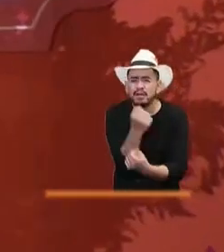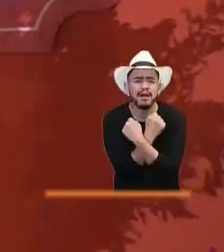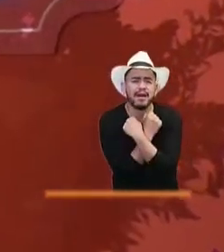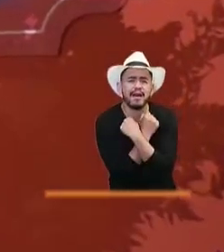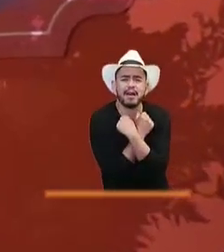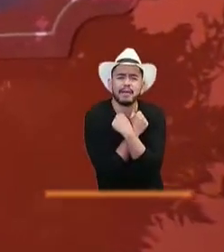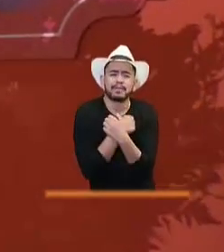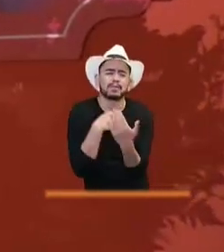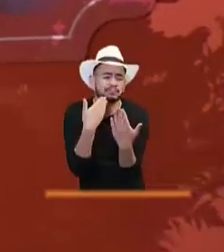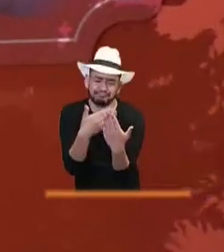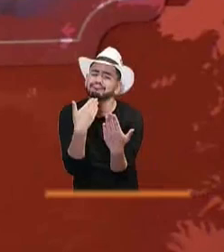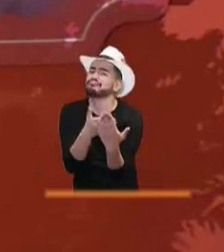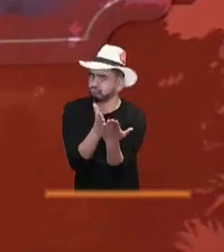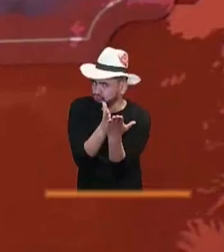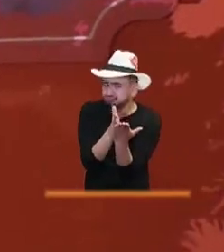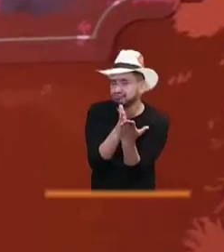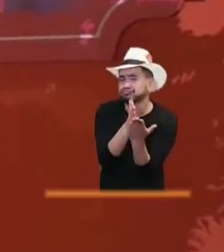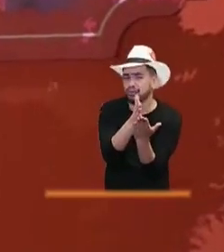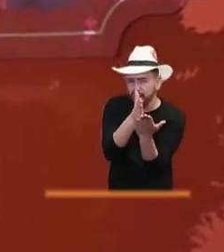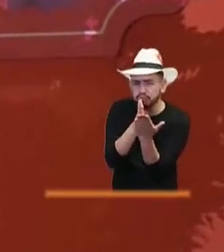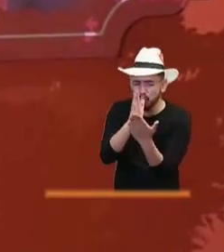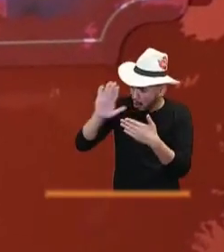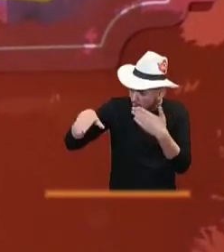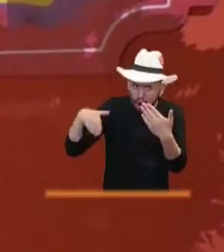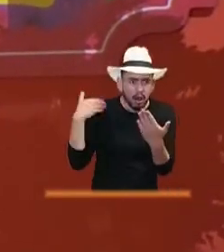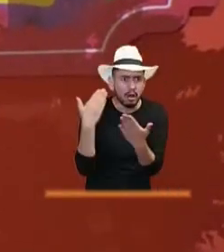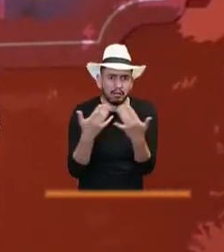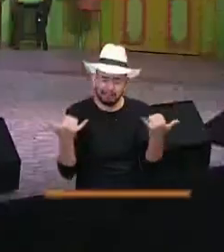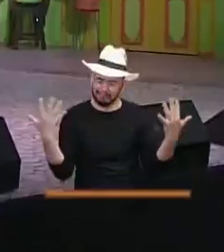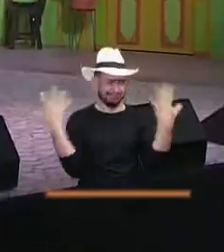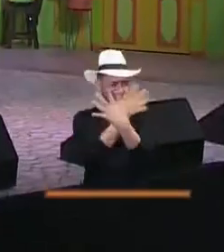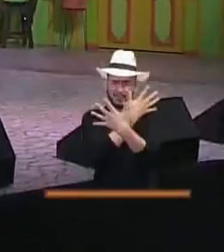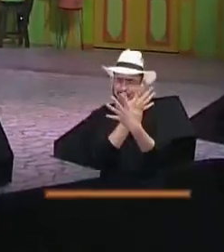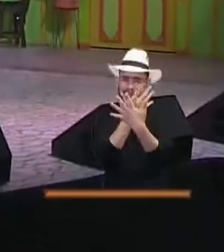la mañana puede volverse un rencor.